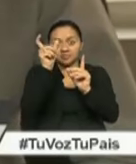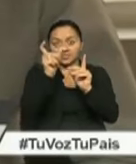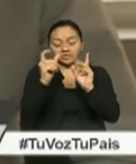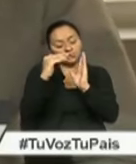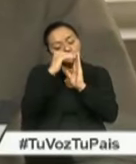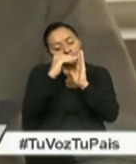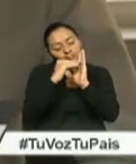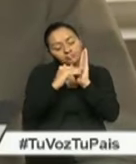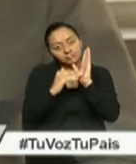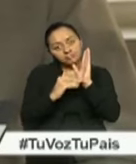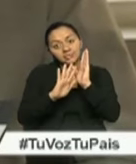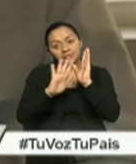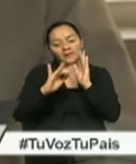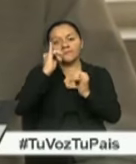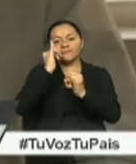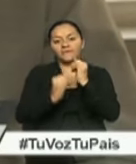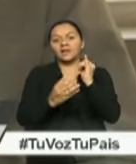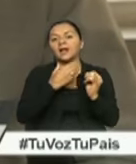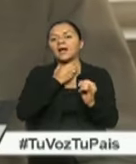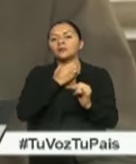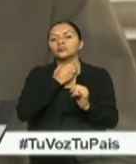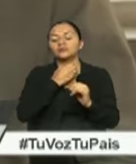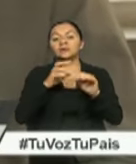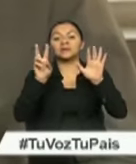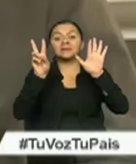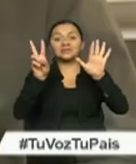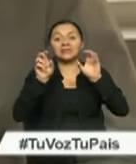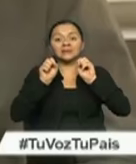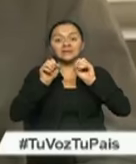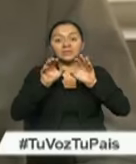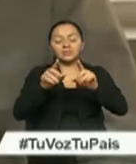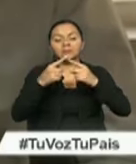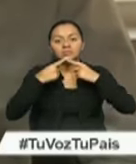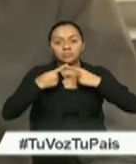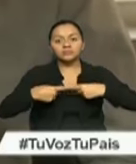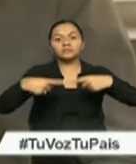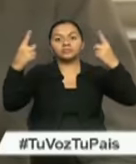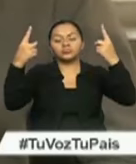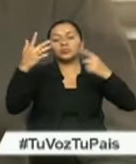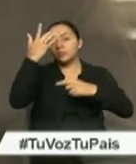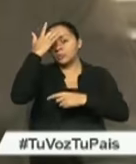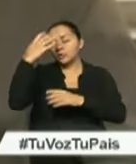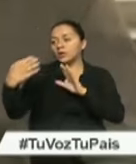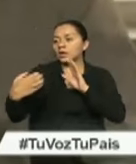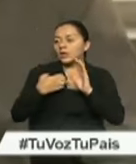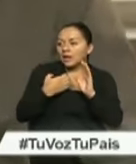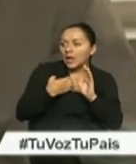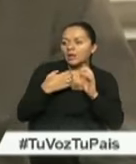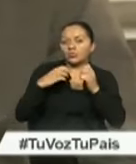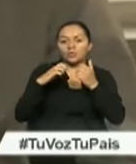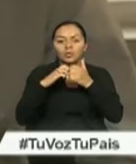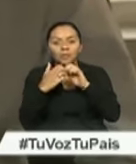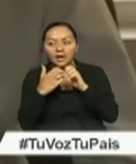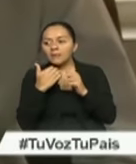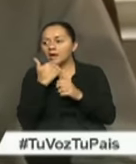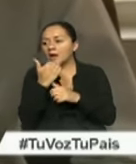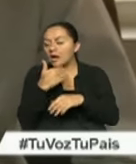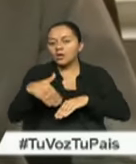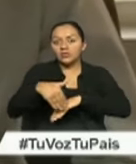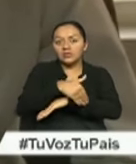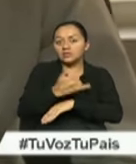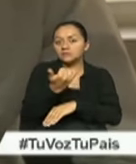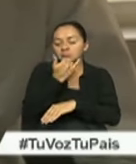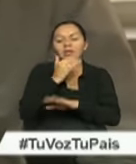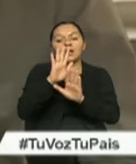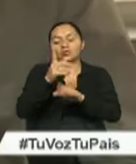agosto. Cumplimos con el 7 de septiembre ya publicar el registro por el tema de reclamos administrativos. Entonces ahora toda la ciudadanía puede